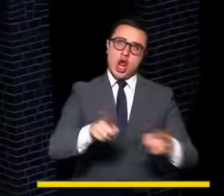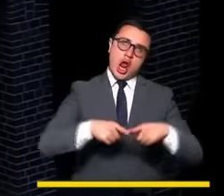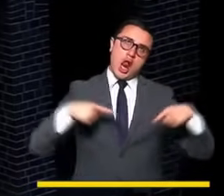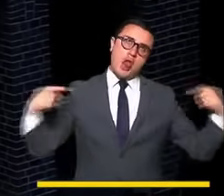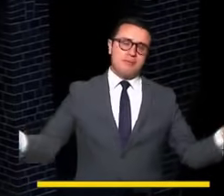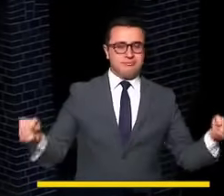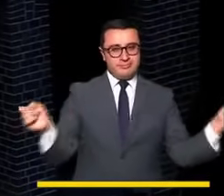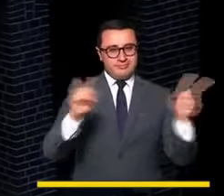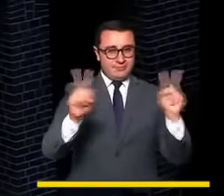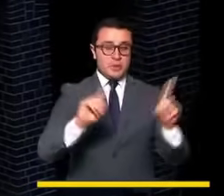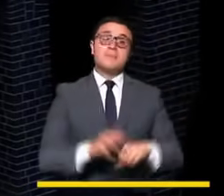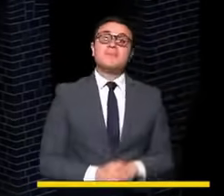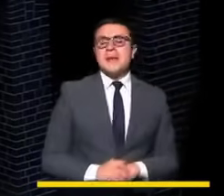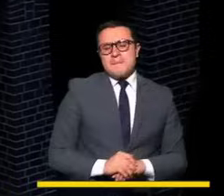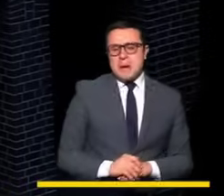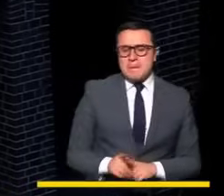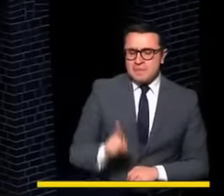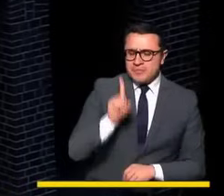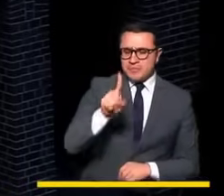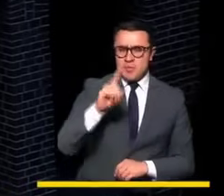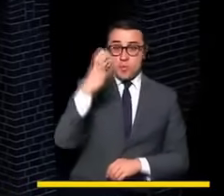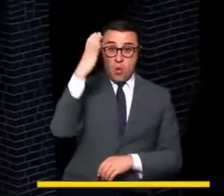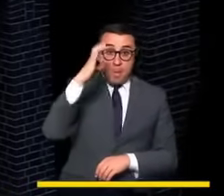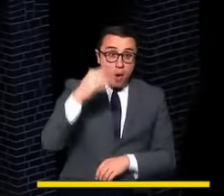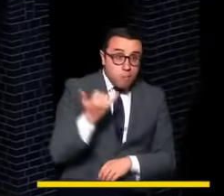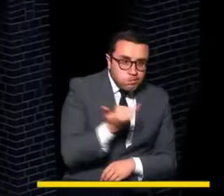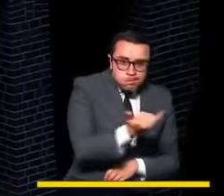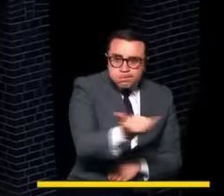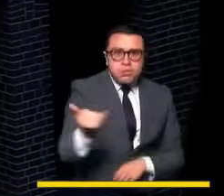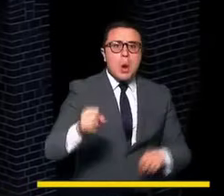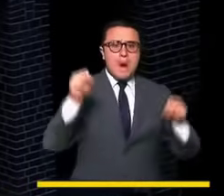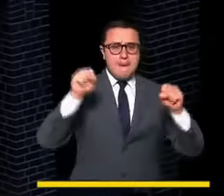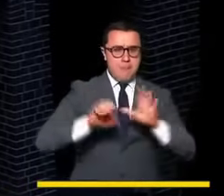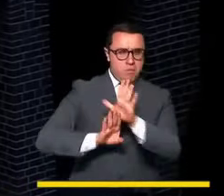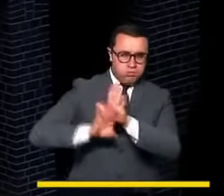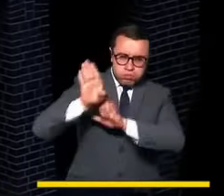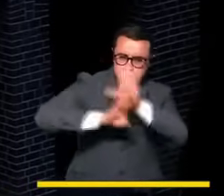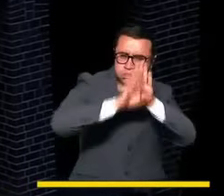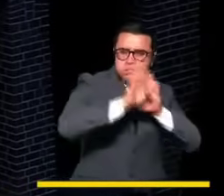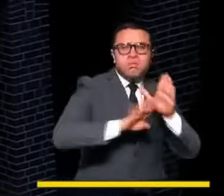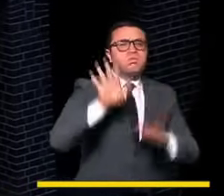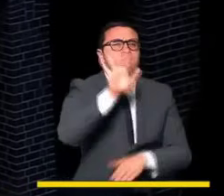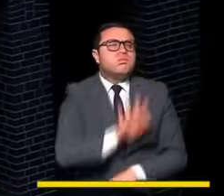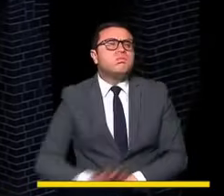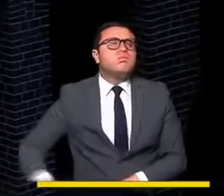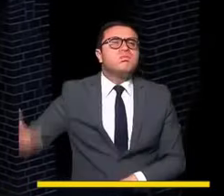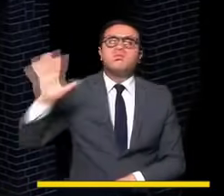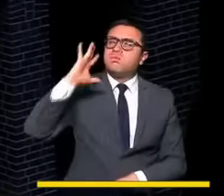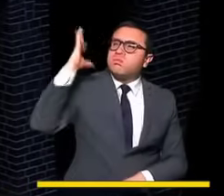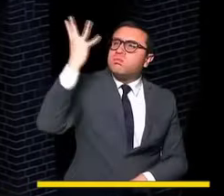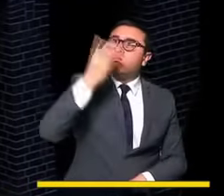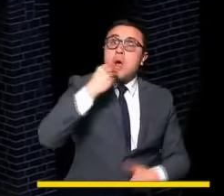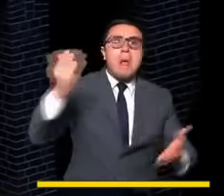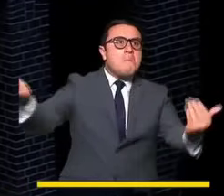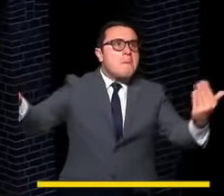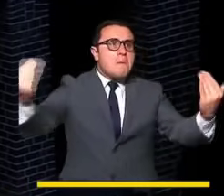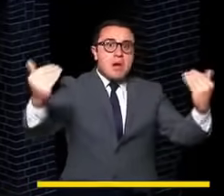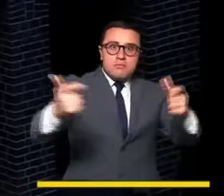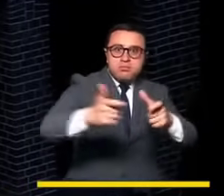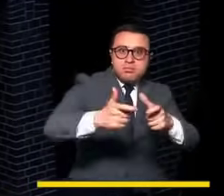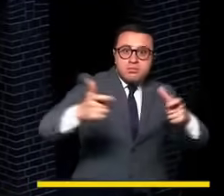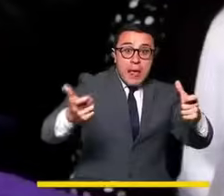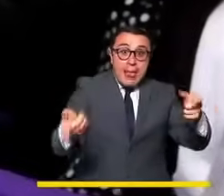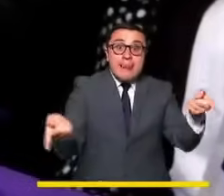entonces, si Colombia tiene un potencial en la biodiversidad, en la belleza que eso genera, y en la